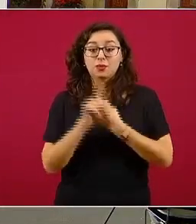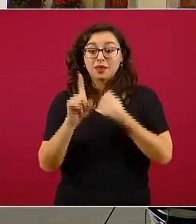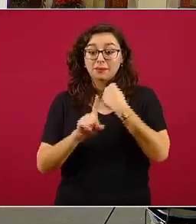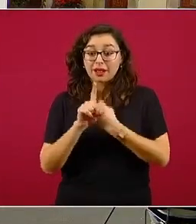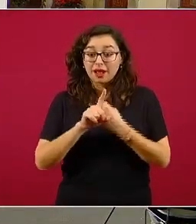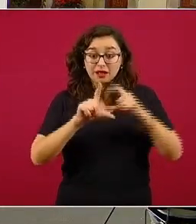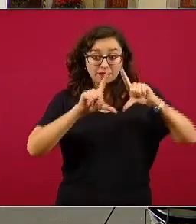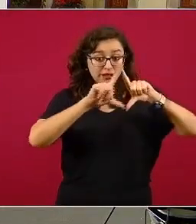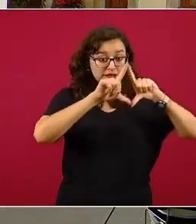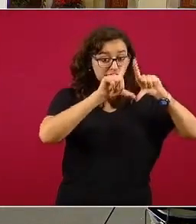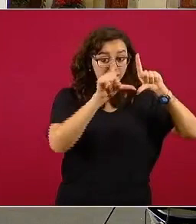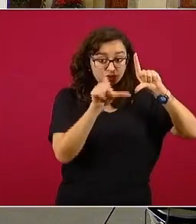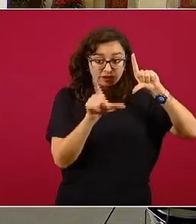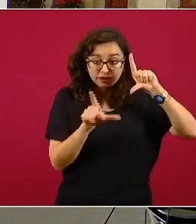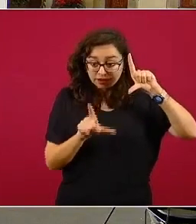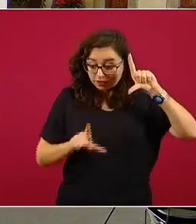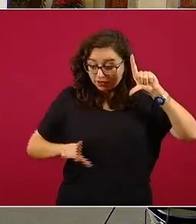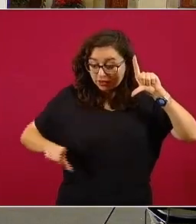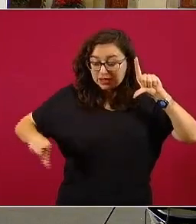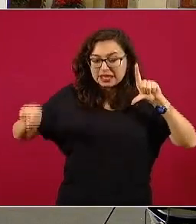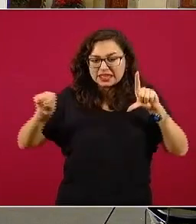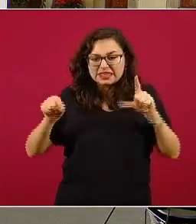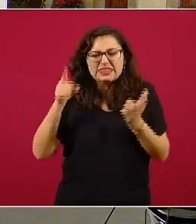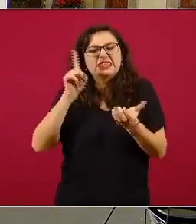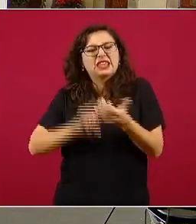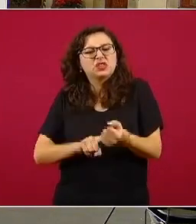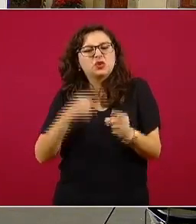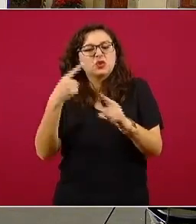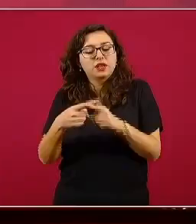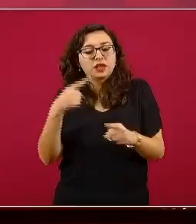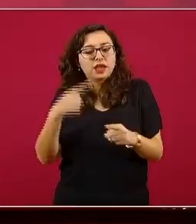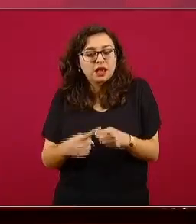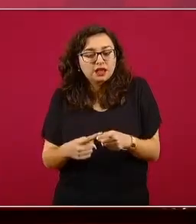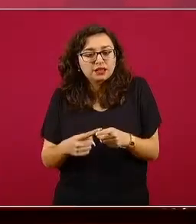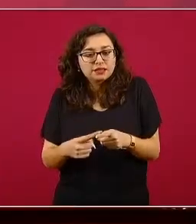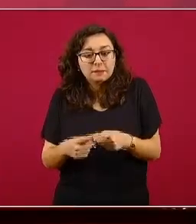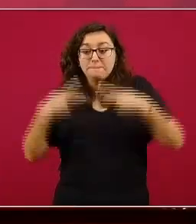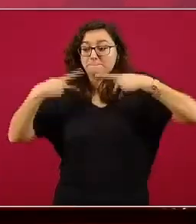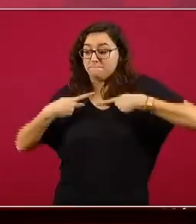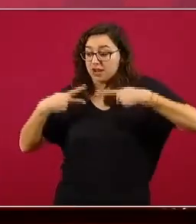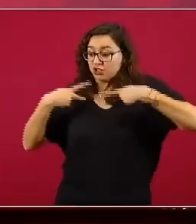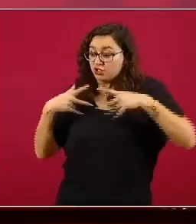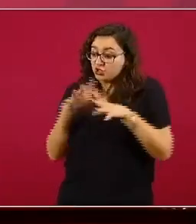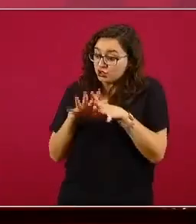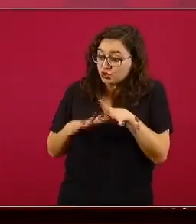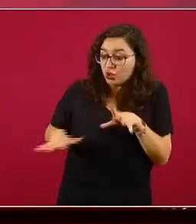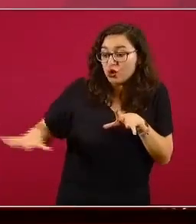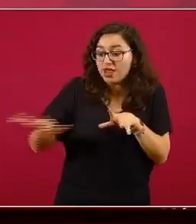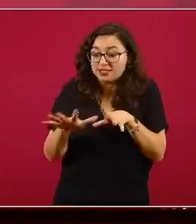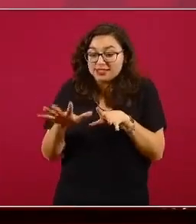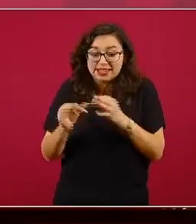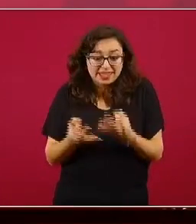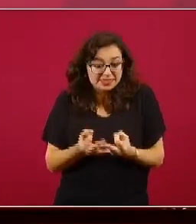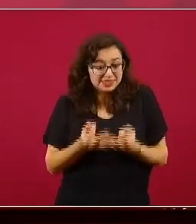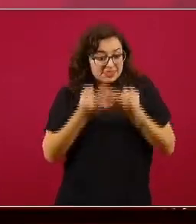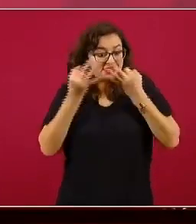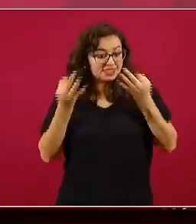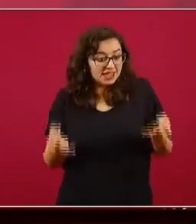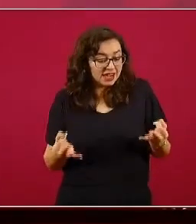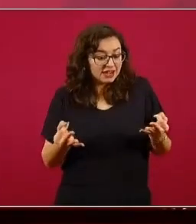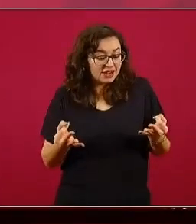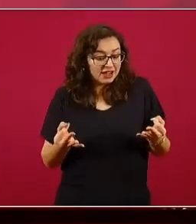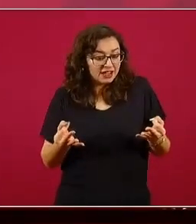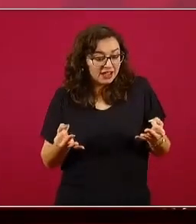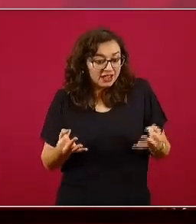El Estado lo compone su población, su territorio y su gobierno. La Secretaría de Salud no va a ir a